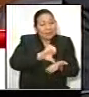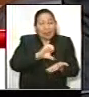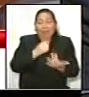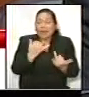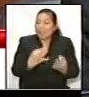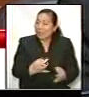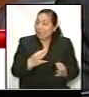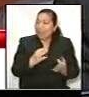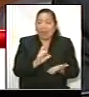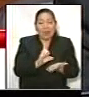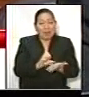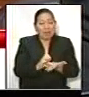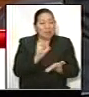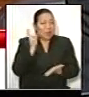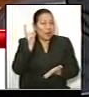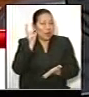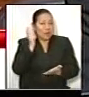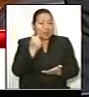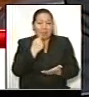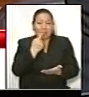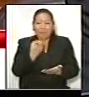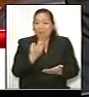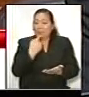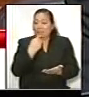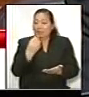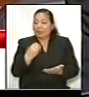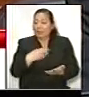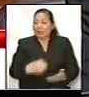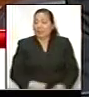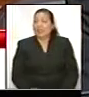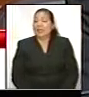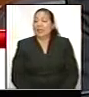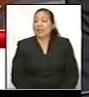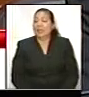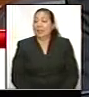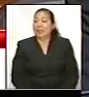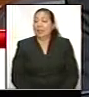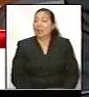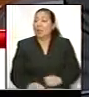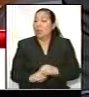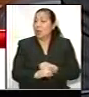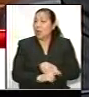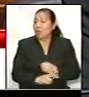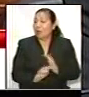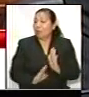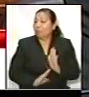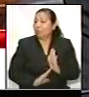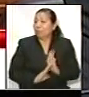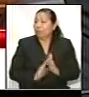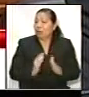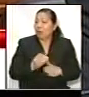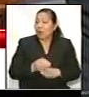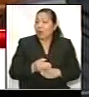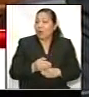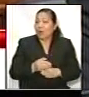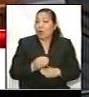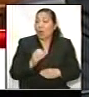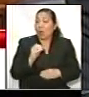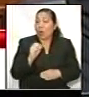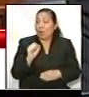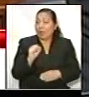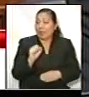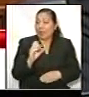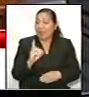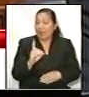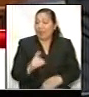terrible. He escuchado a un congresista que me decía de que de los países que aspiran a entrar a la OSDE,